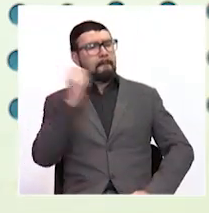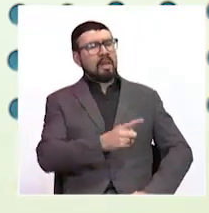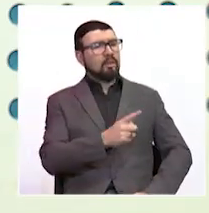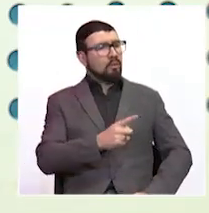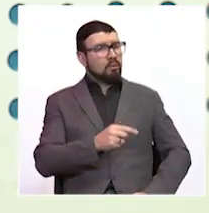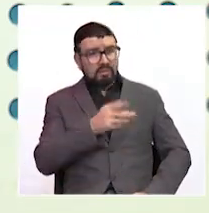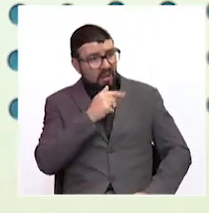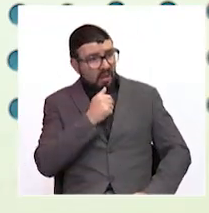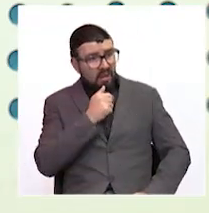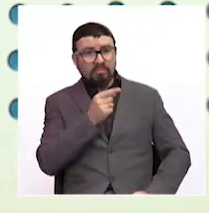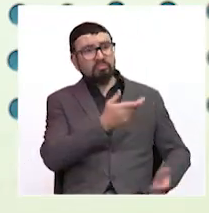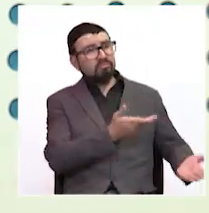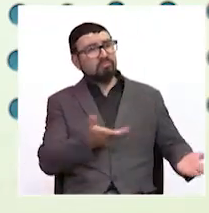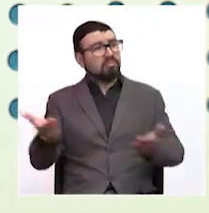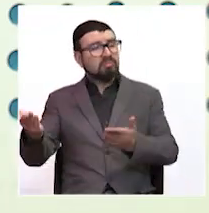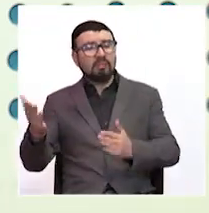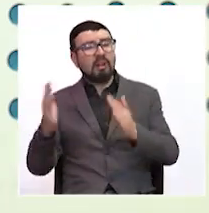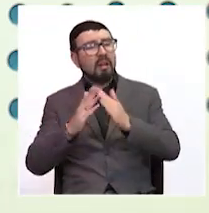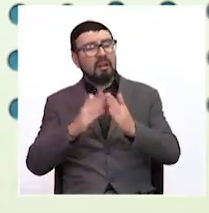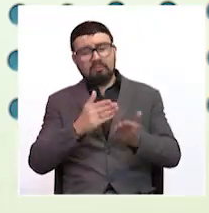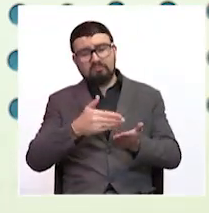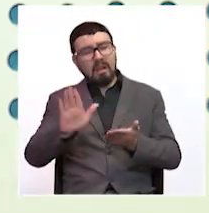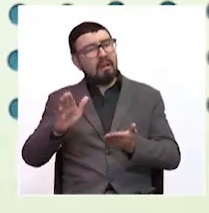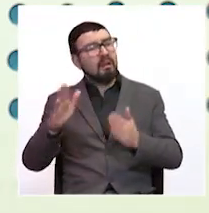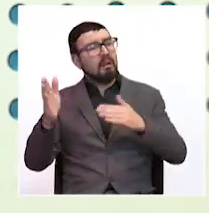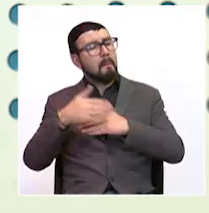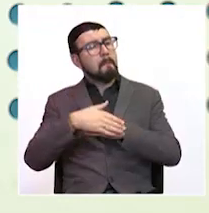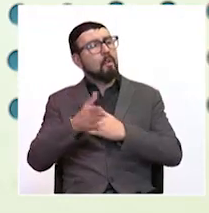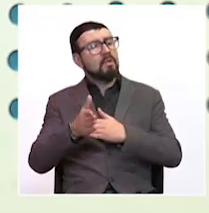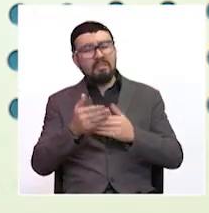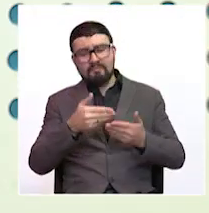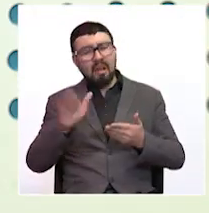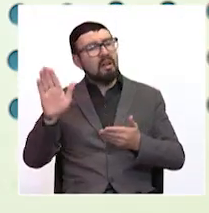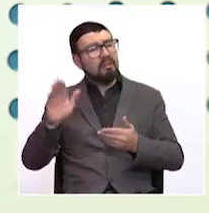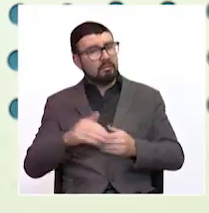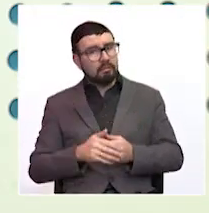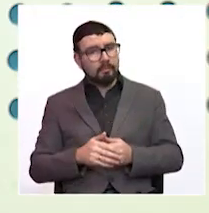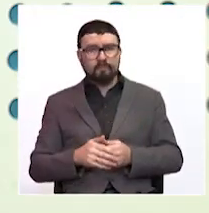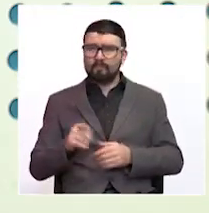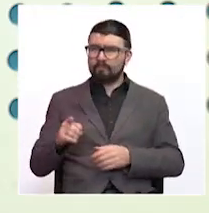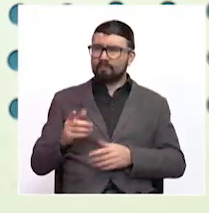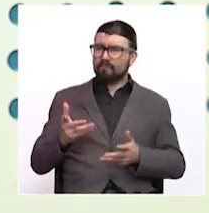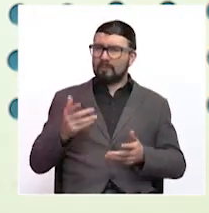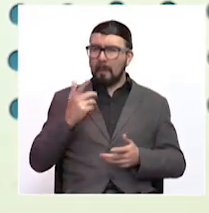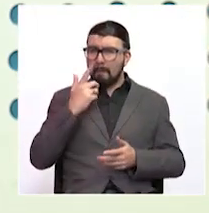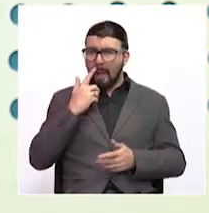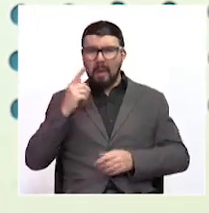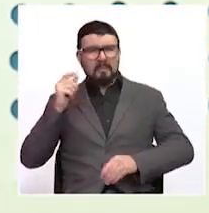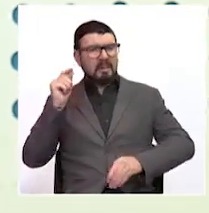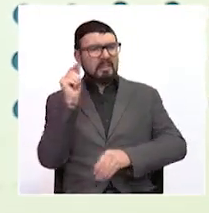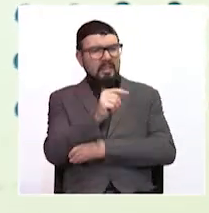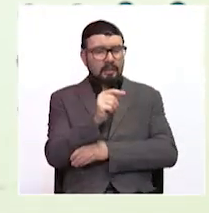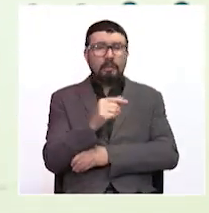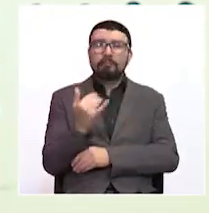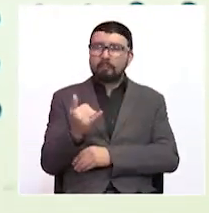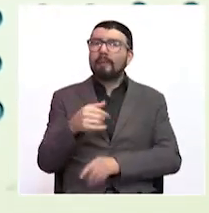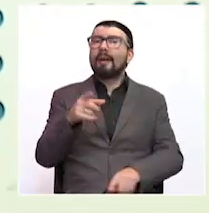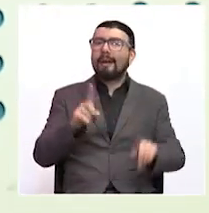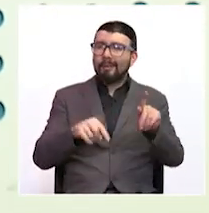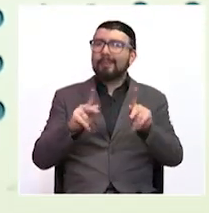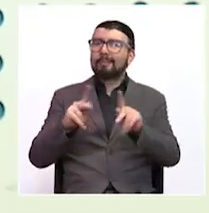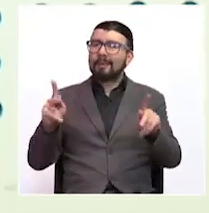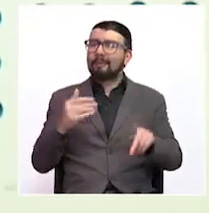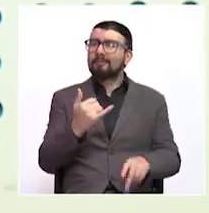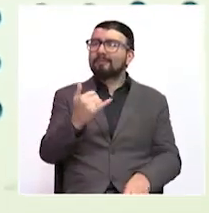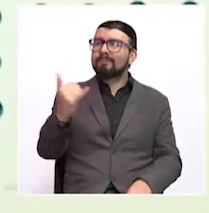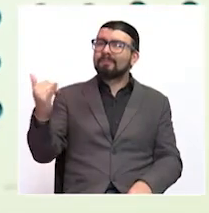esta la puerta ese padre crítico suele manifestarse en muchas personas pero